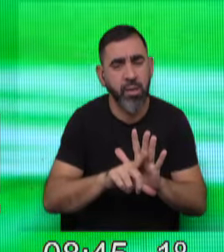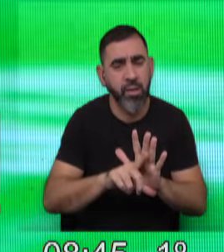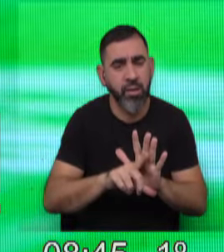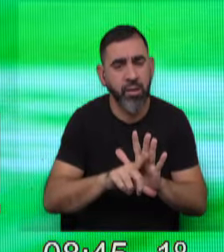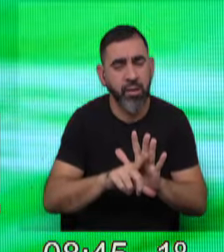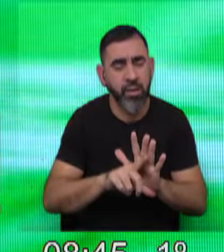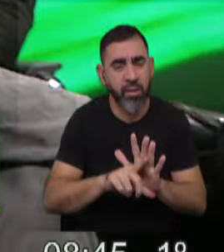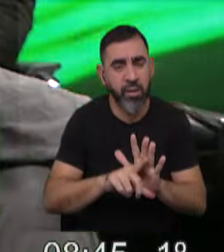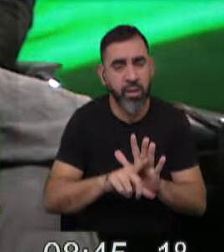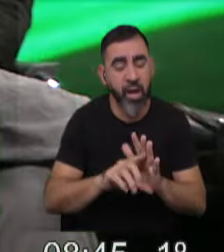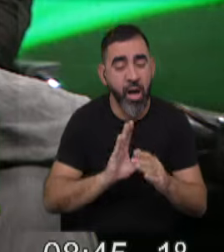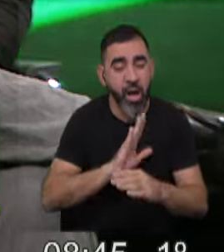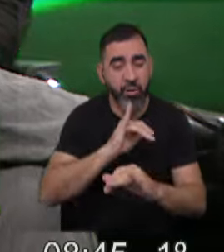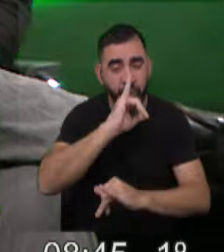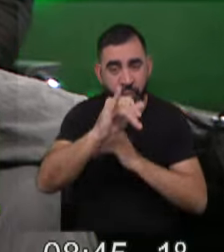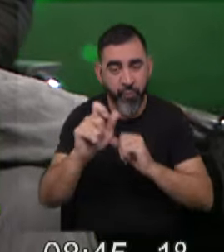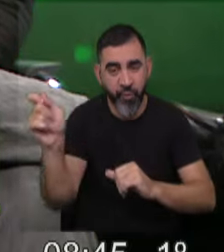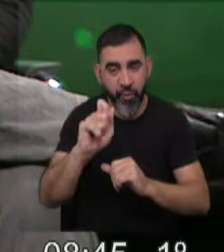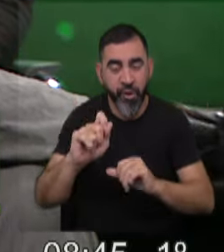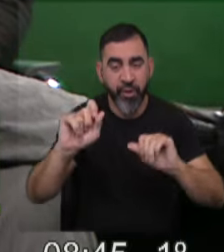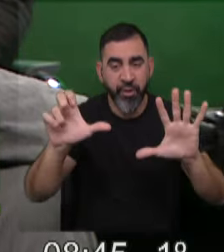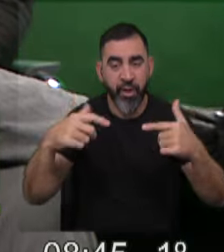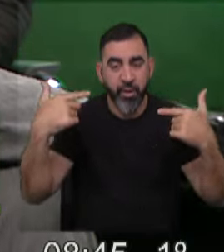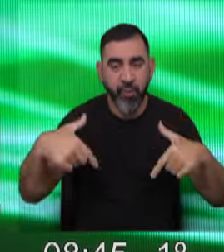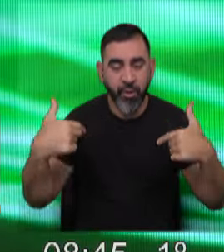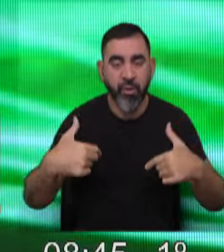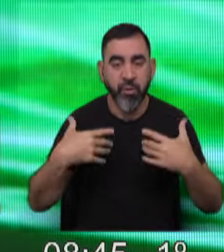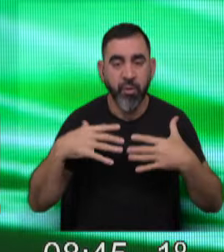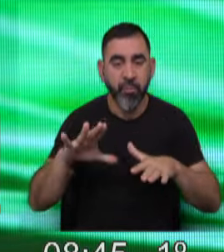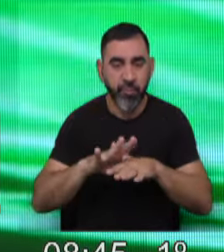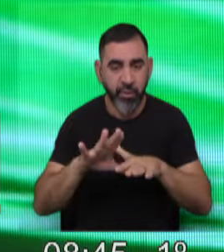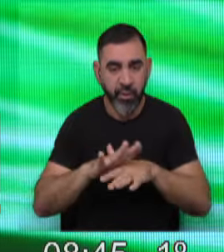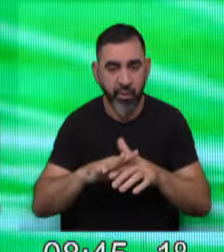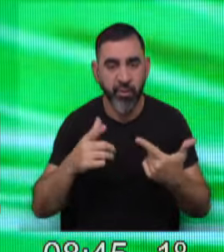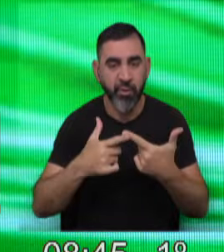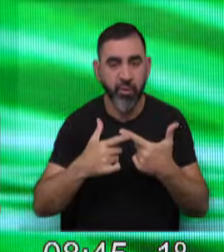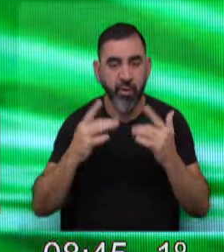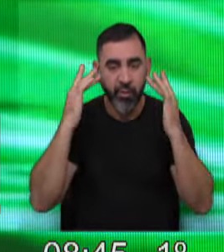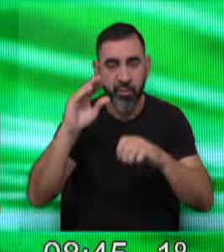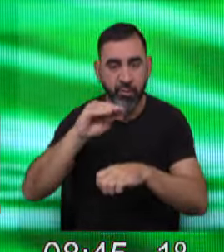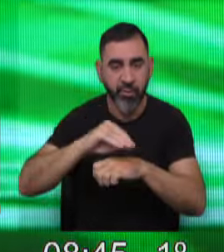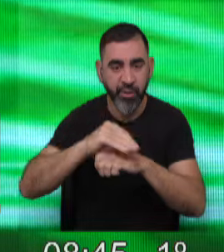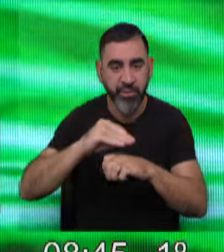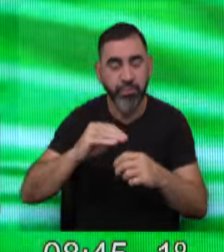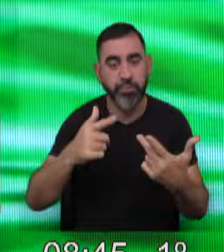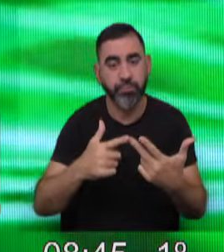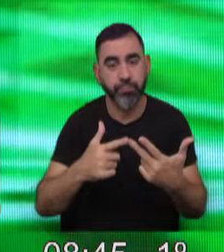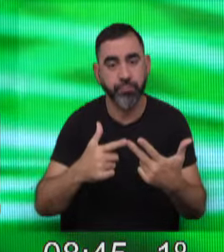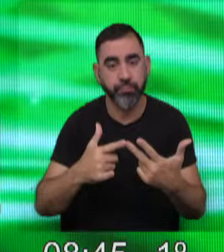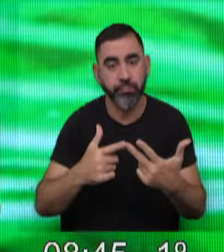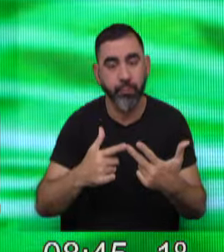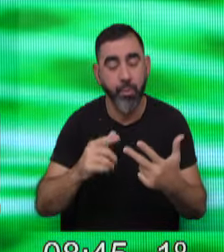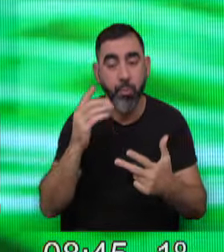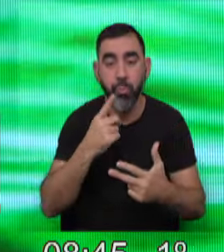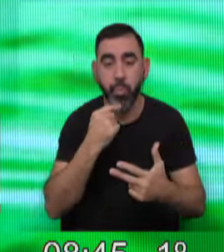de acceso a la información, pública, seis ministerios: Ministerio de Desarrollo Social, Ministerio de Educación y Cultura, Ministerio